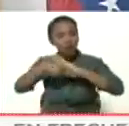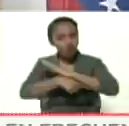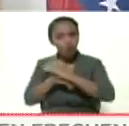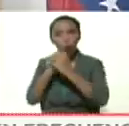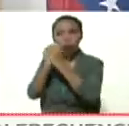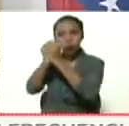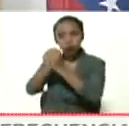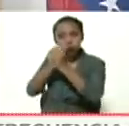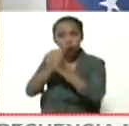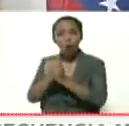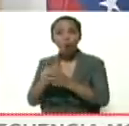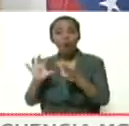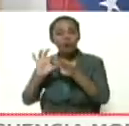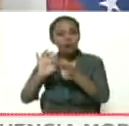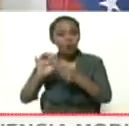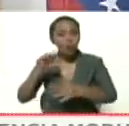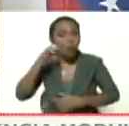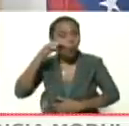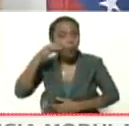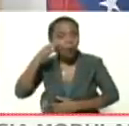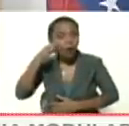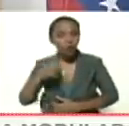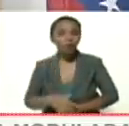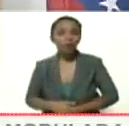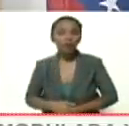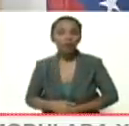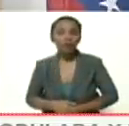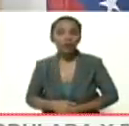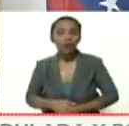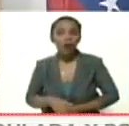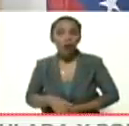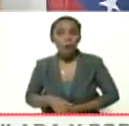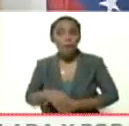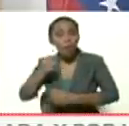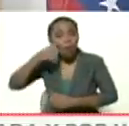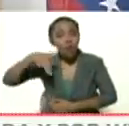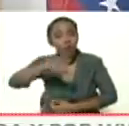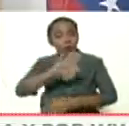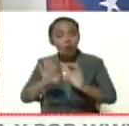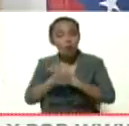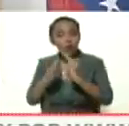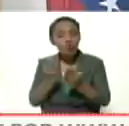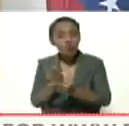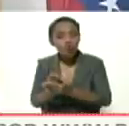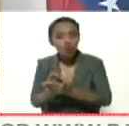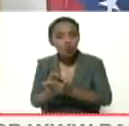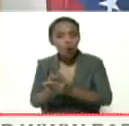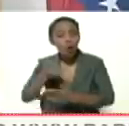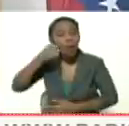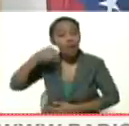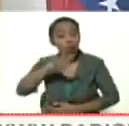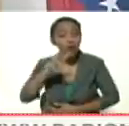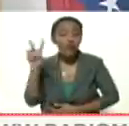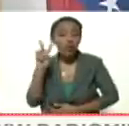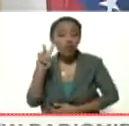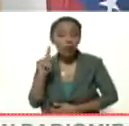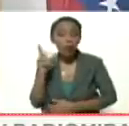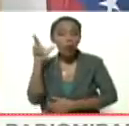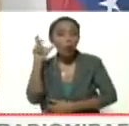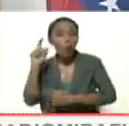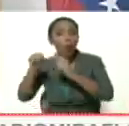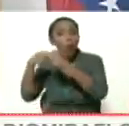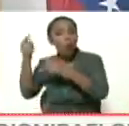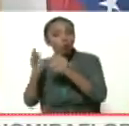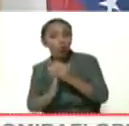oración por la humanidad, por la humanidad, por los pueblos del mundo. Y por el pueblo de Venezuela. Vamos a escuchar a otro